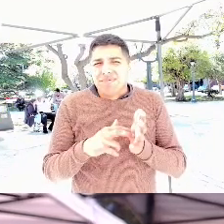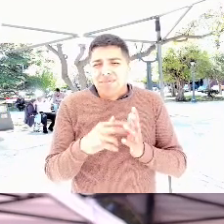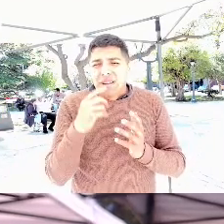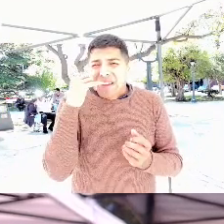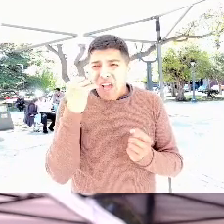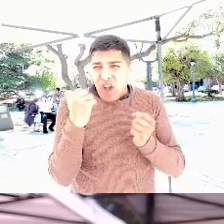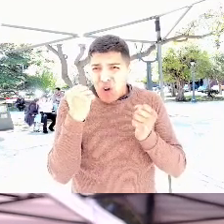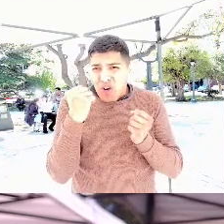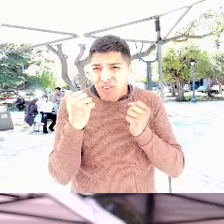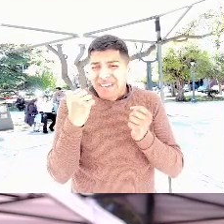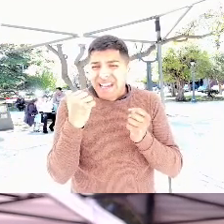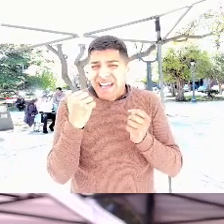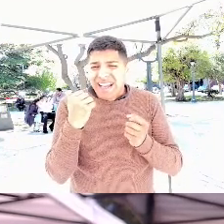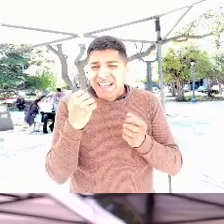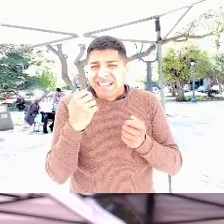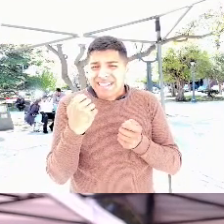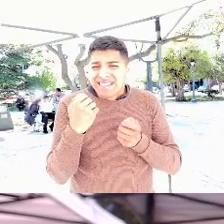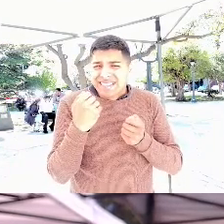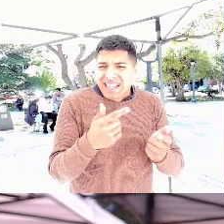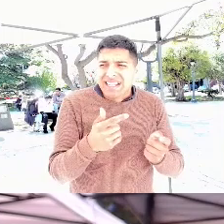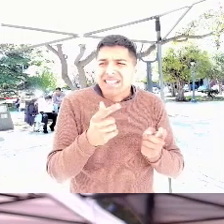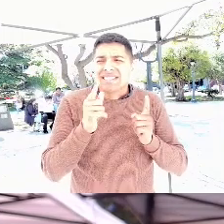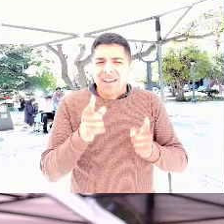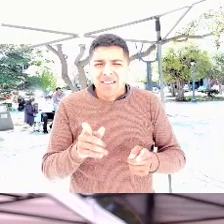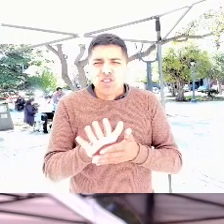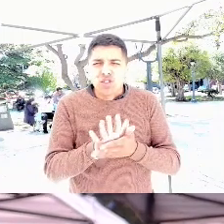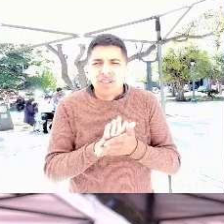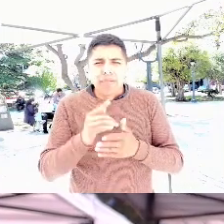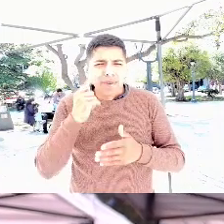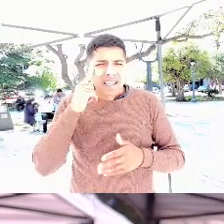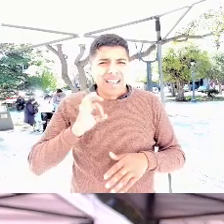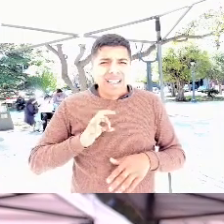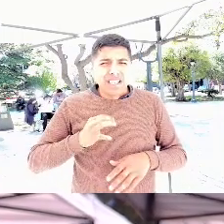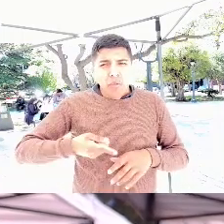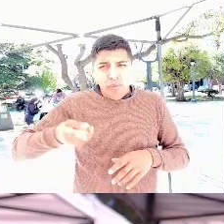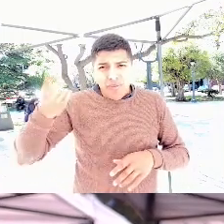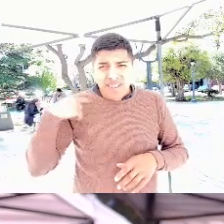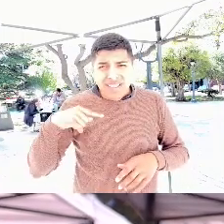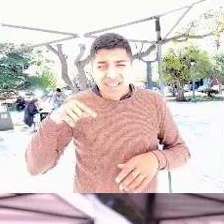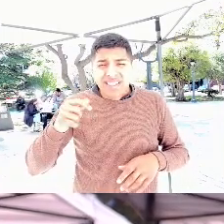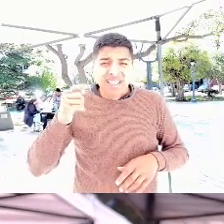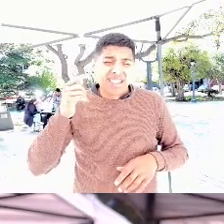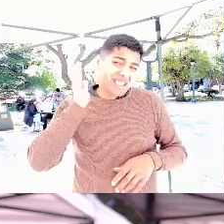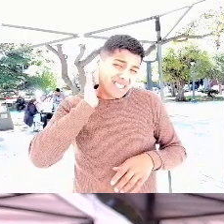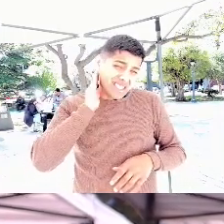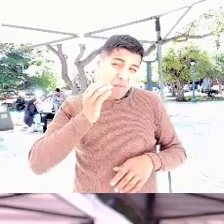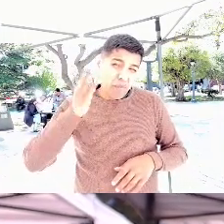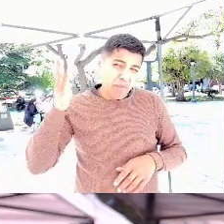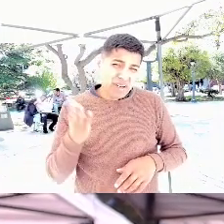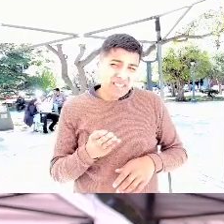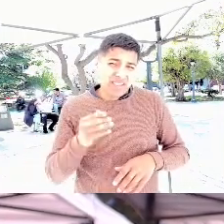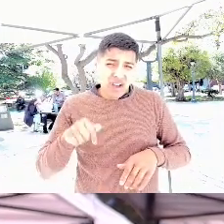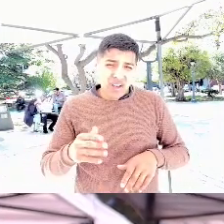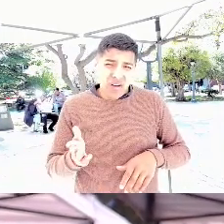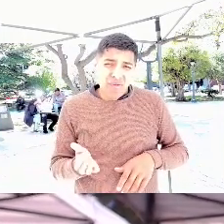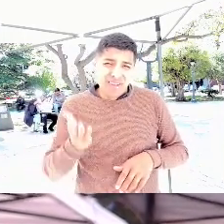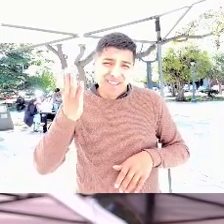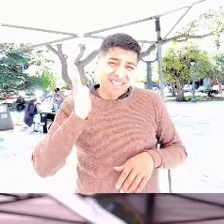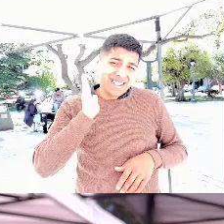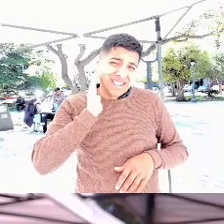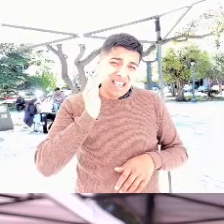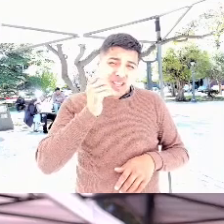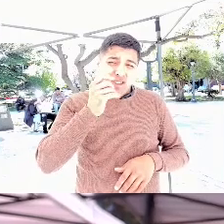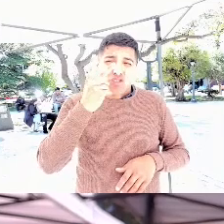económica que puedan tener los vecinos, sino también decir que el año pasado ese presupuesto era de 16%, este año se aumentó